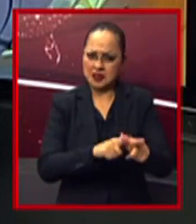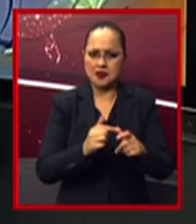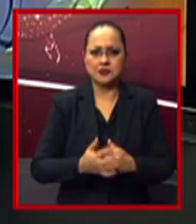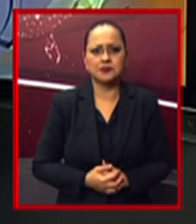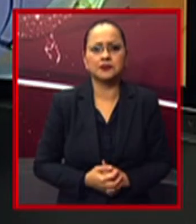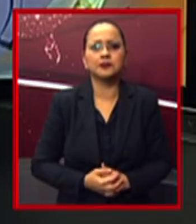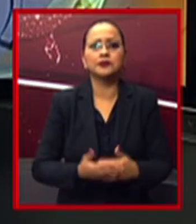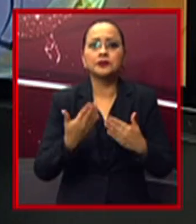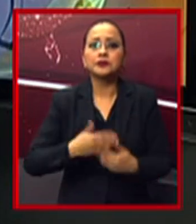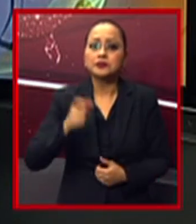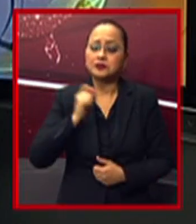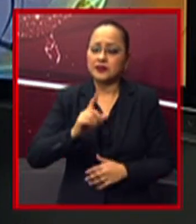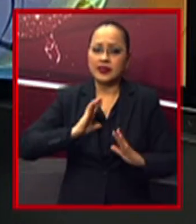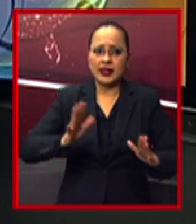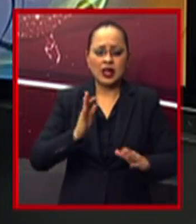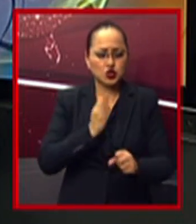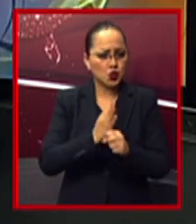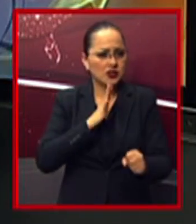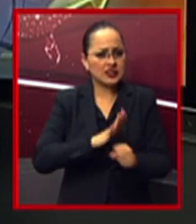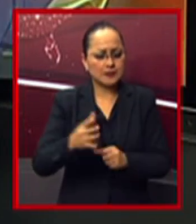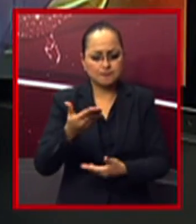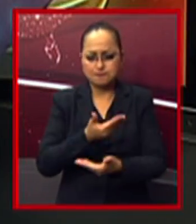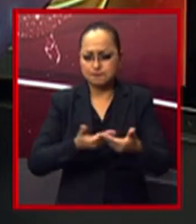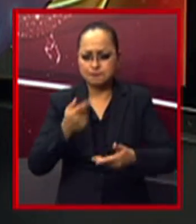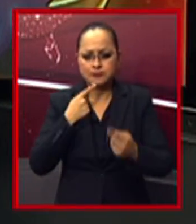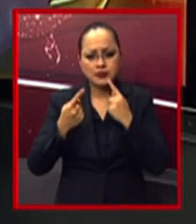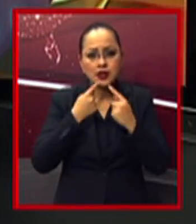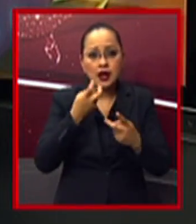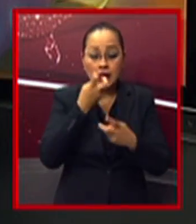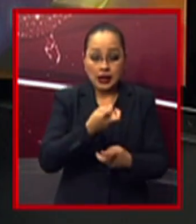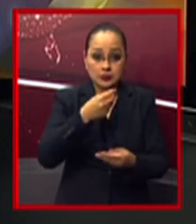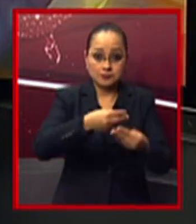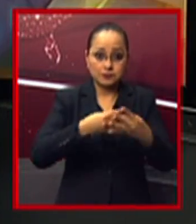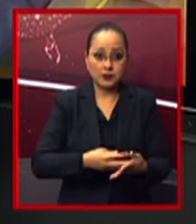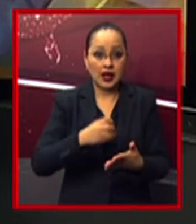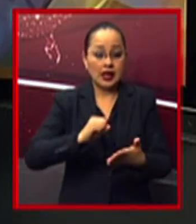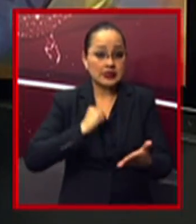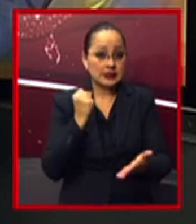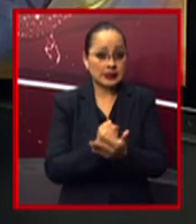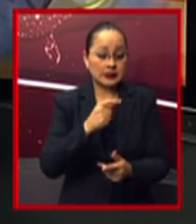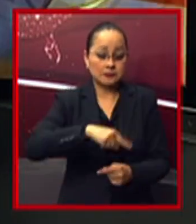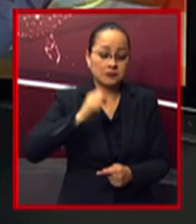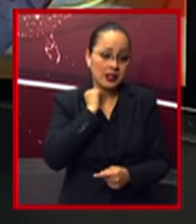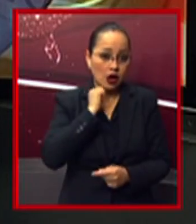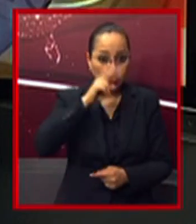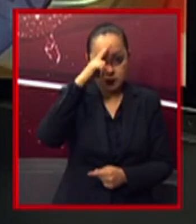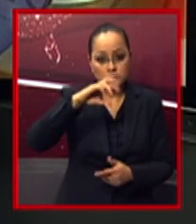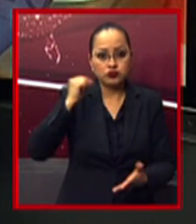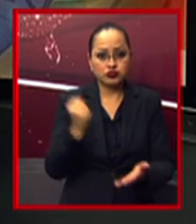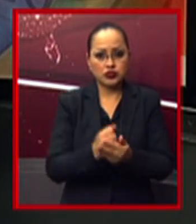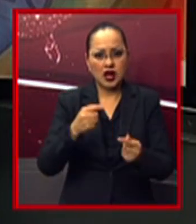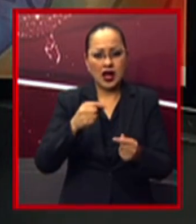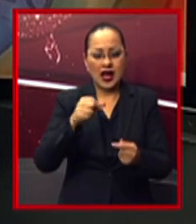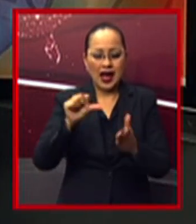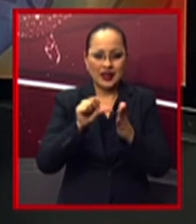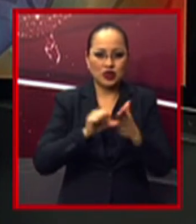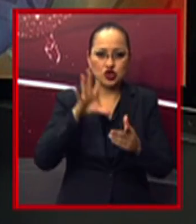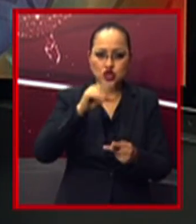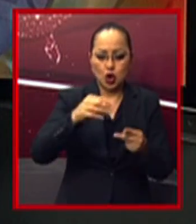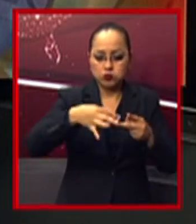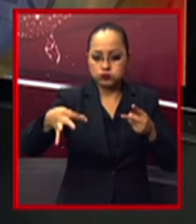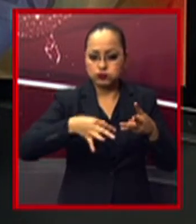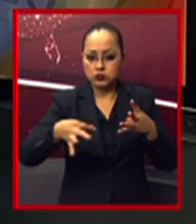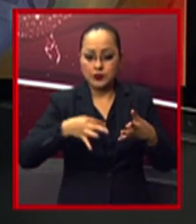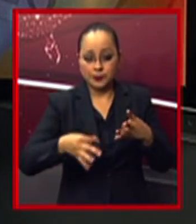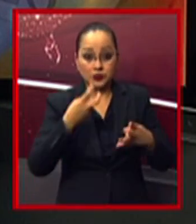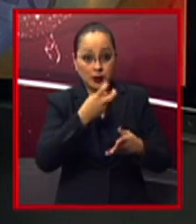Al considerar suficientemente discutido el documento, el Pleno del Senado aprobó en lo general y lo particular los artículos no reservados, la minuta